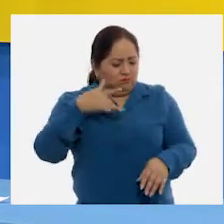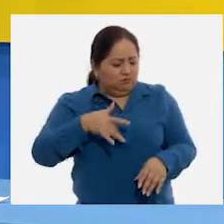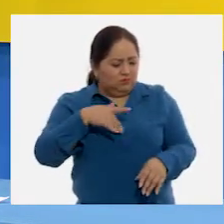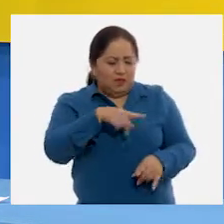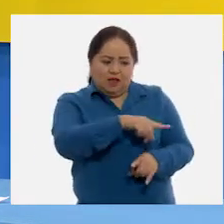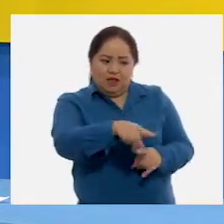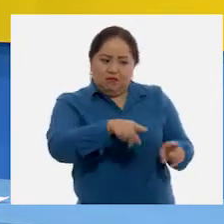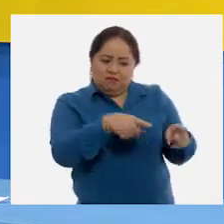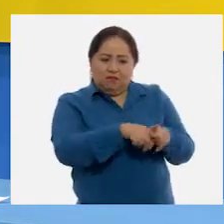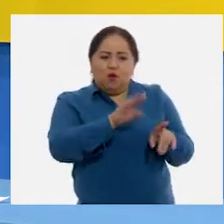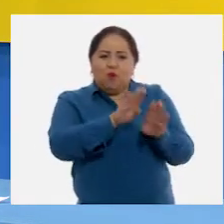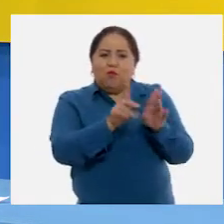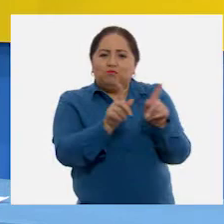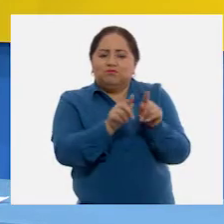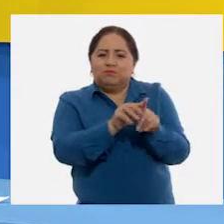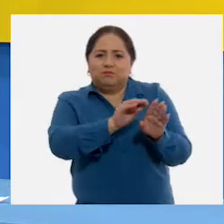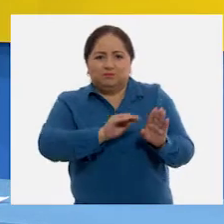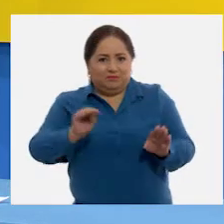en lo leído.